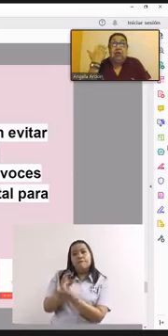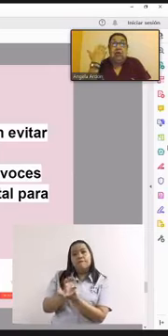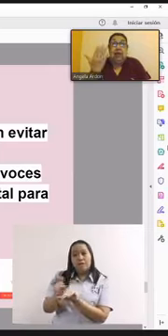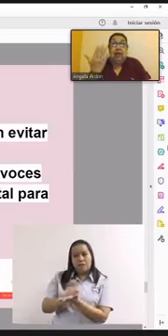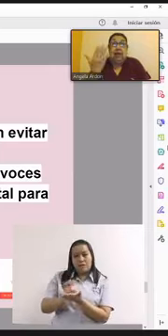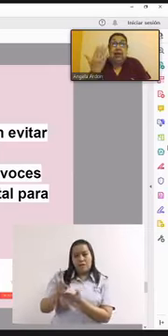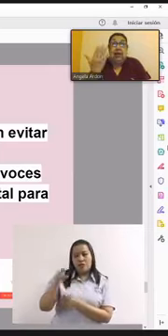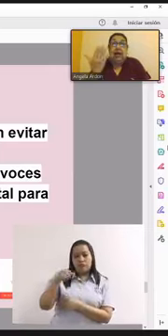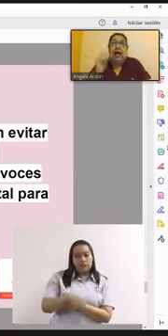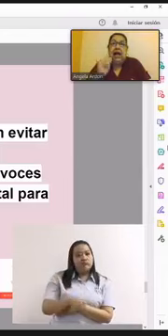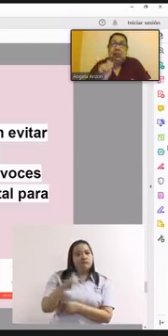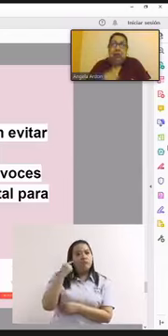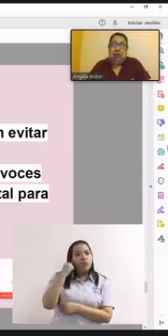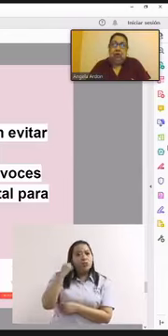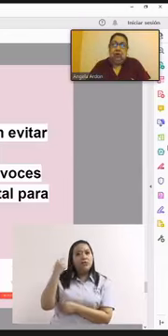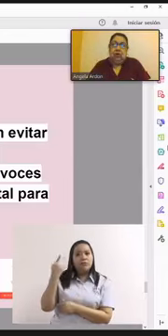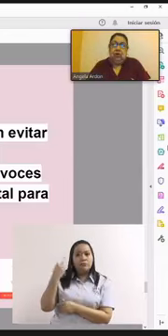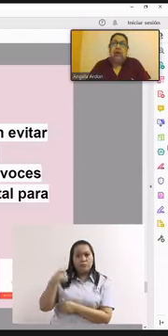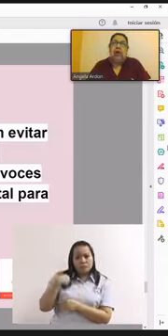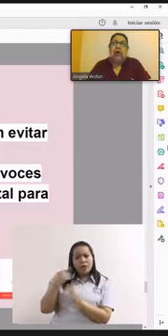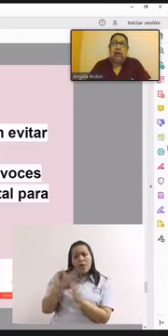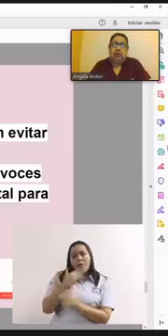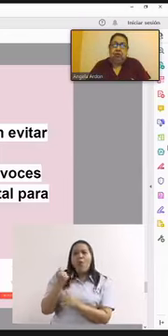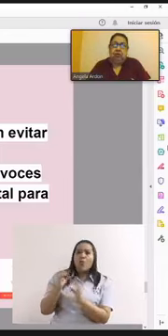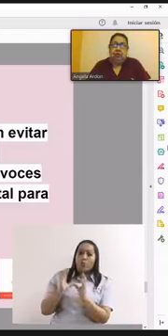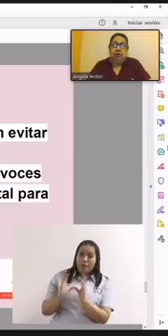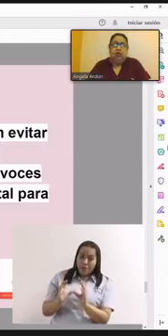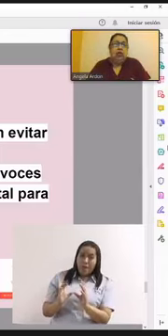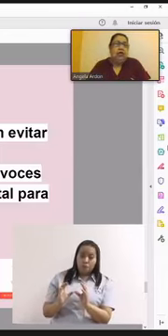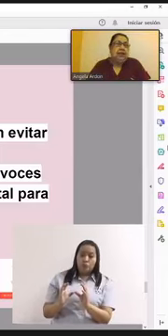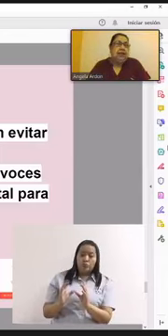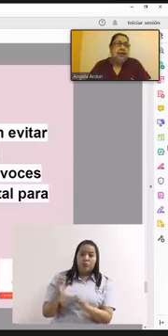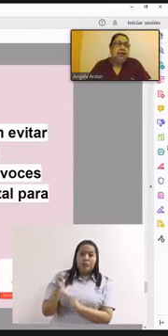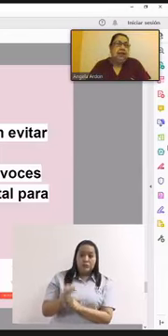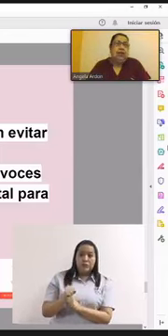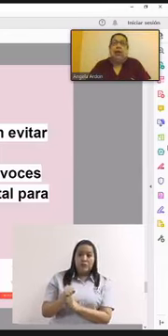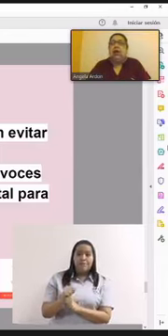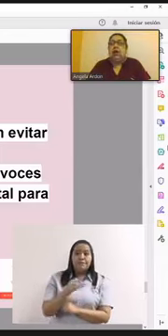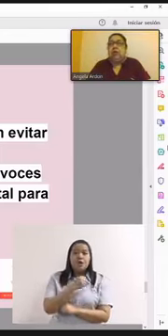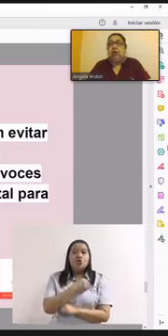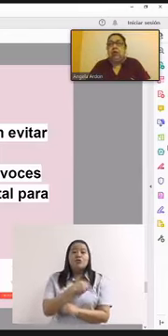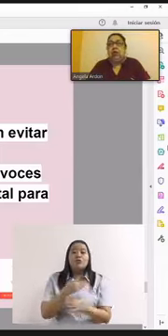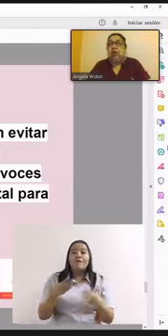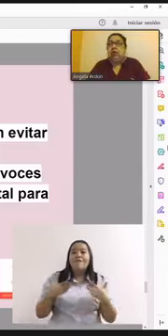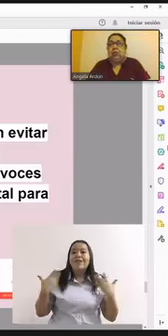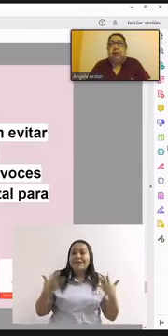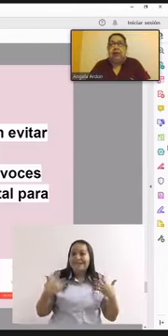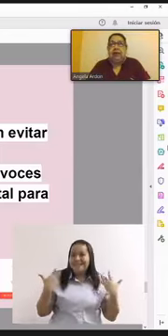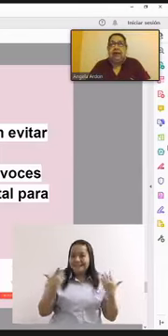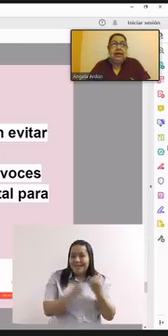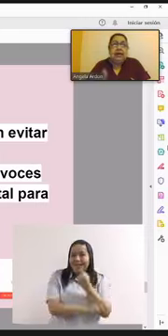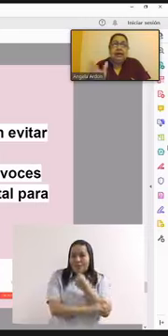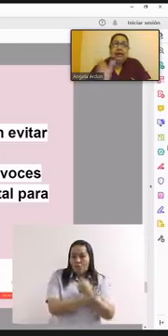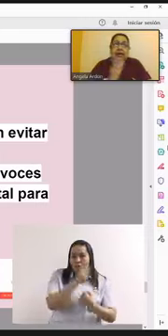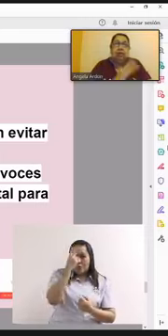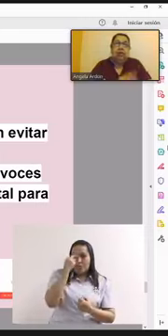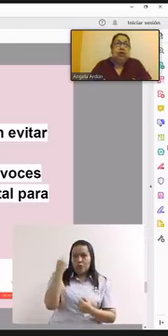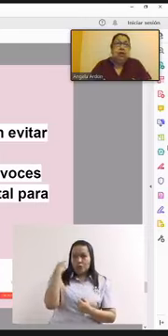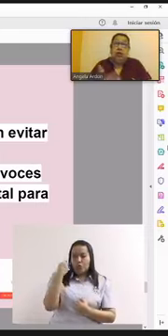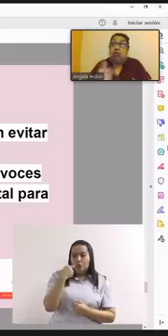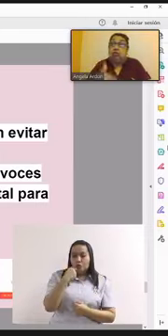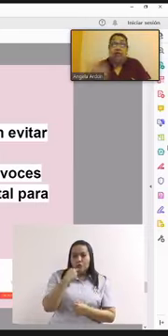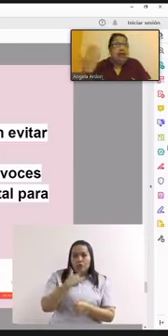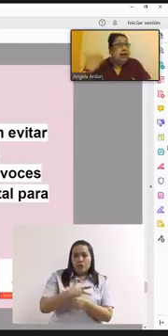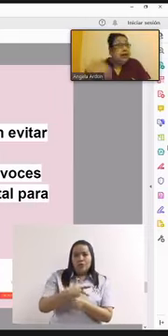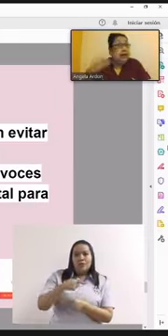pérdida auditiva, hagámoslo. Recordemos. Yo quiero felicitar al Comité Pro Ciego y Sordo por estas capacitaciones que